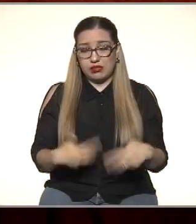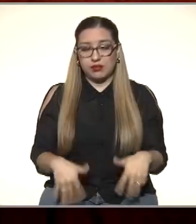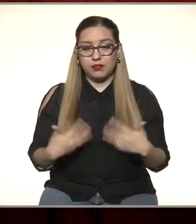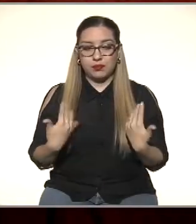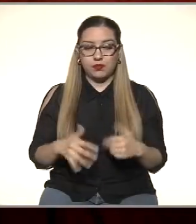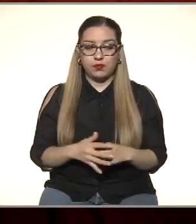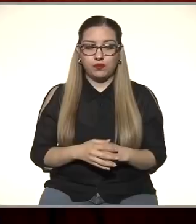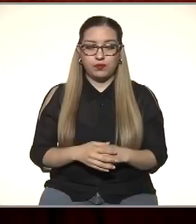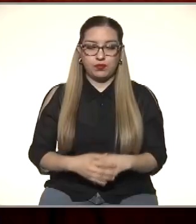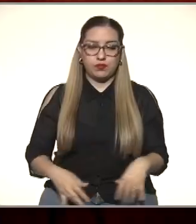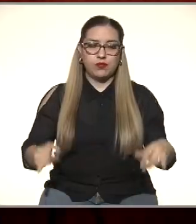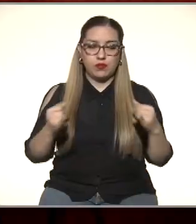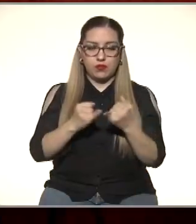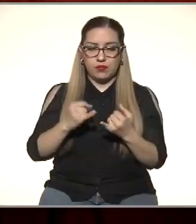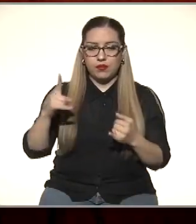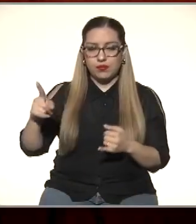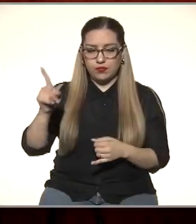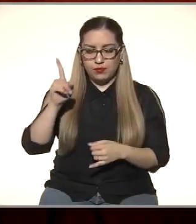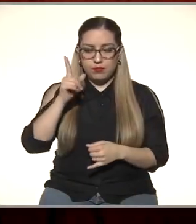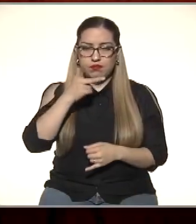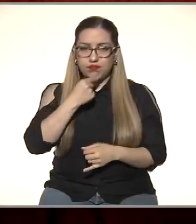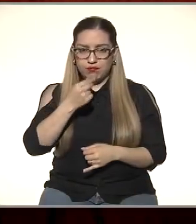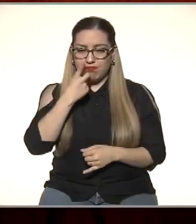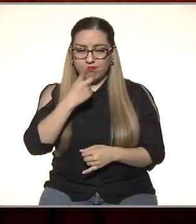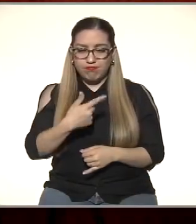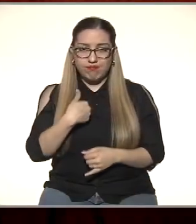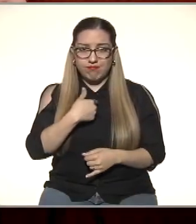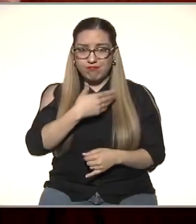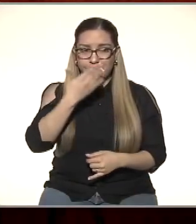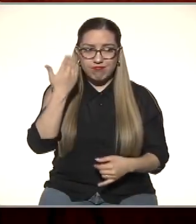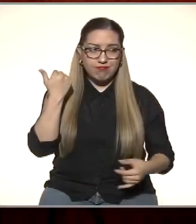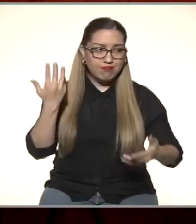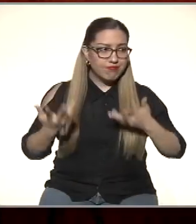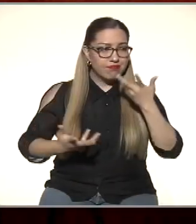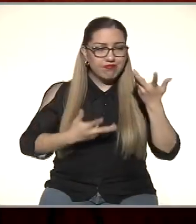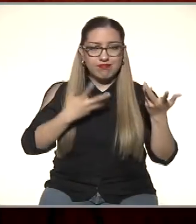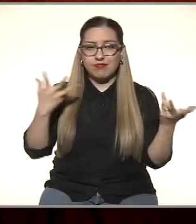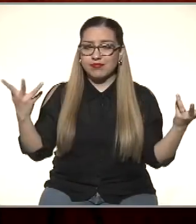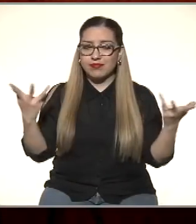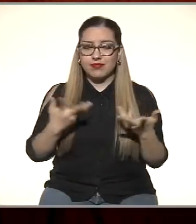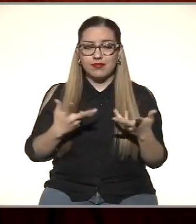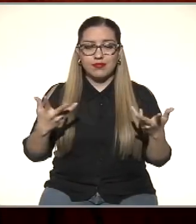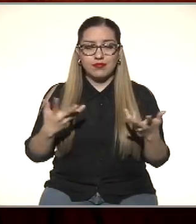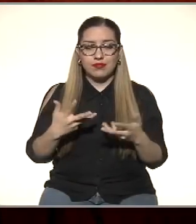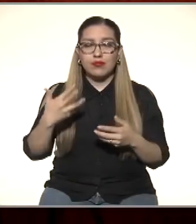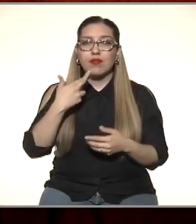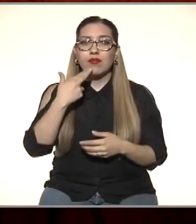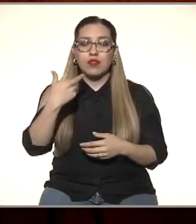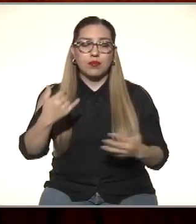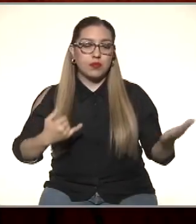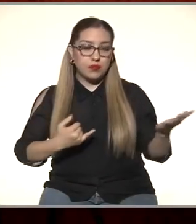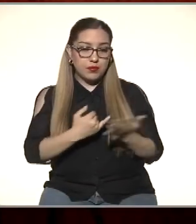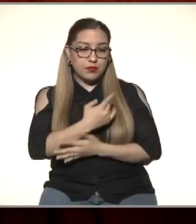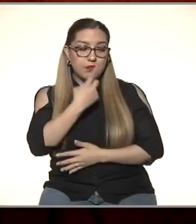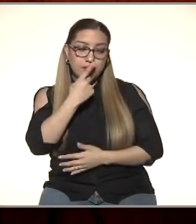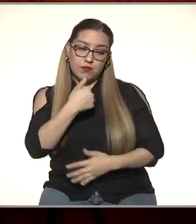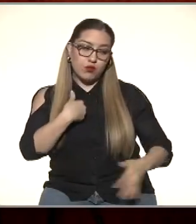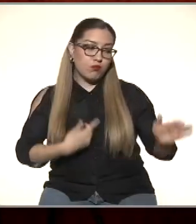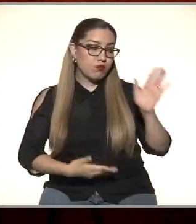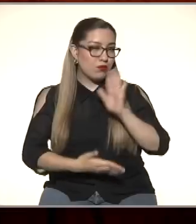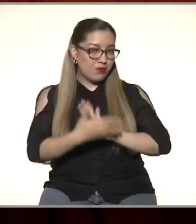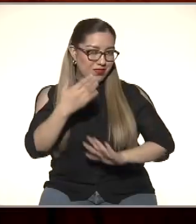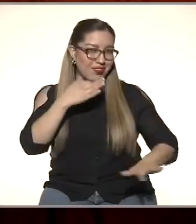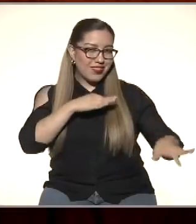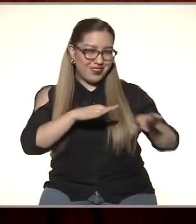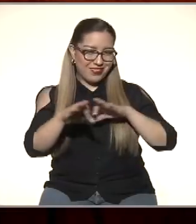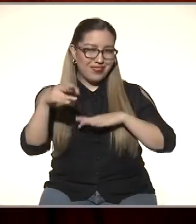también con dolor, como él lo menciona, ¿no? Como no sabía qué hacer y la mejor idea que se nos ocurrió fue decirle que me iba a trabajar. Pero